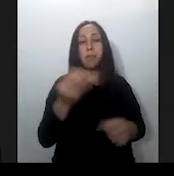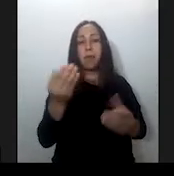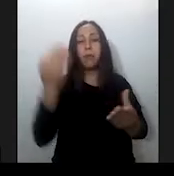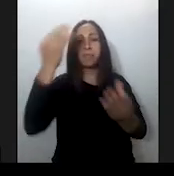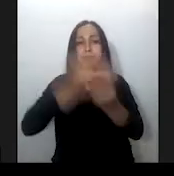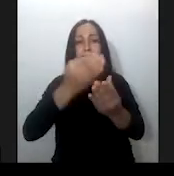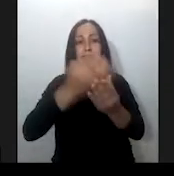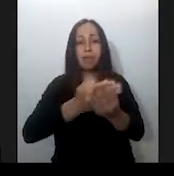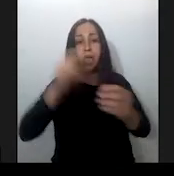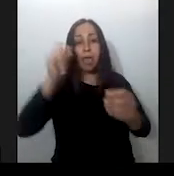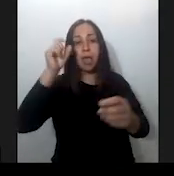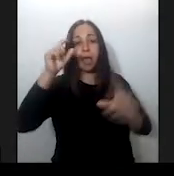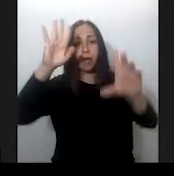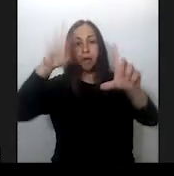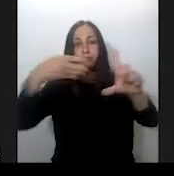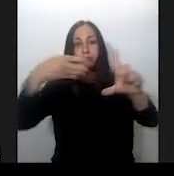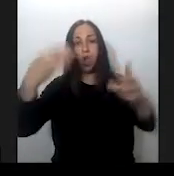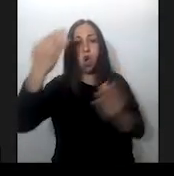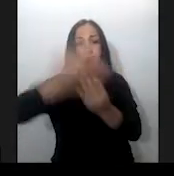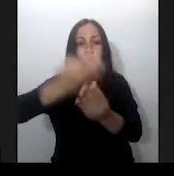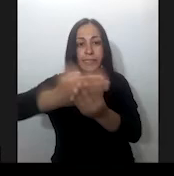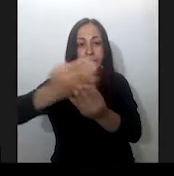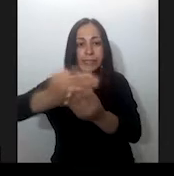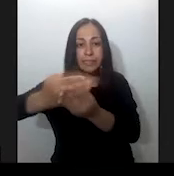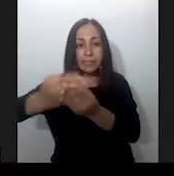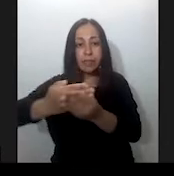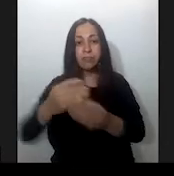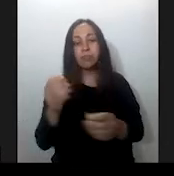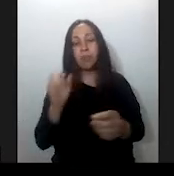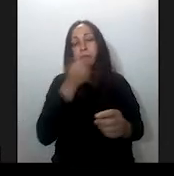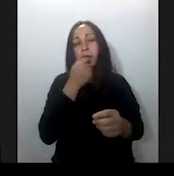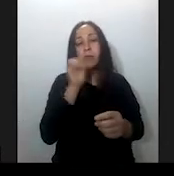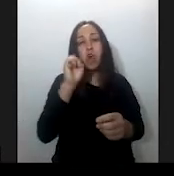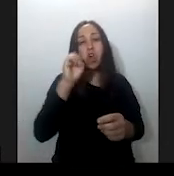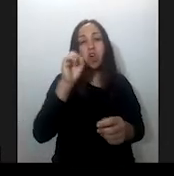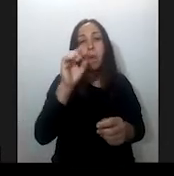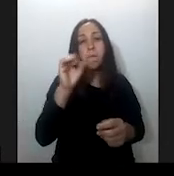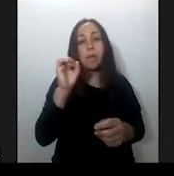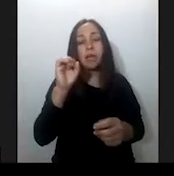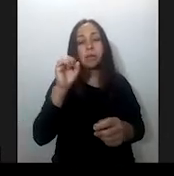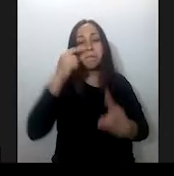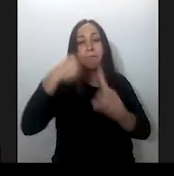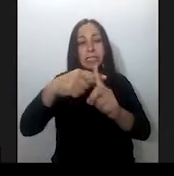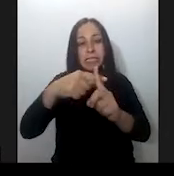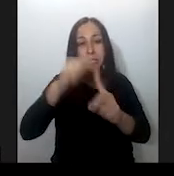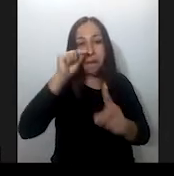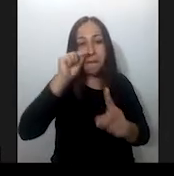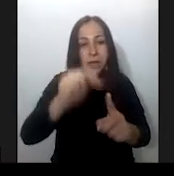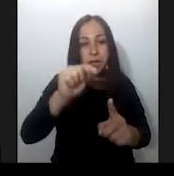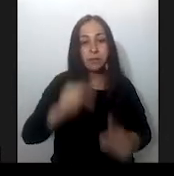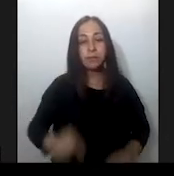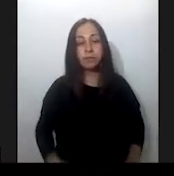varias hojas a nuestro archivo de Excel. Esto es tan sencillo como agregar el nombre, bien, tocar el más y obviamente podemos